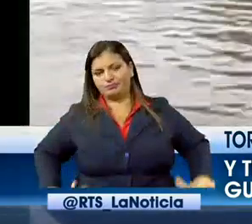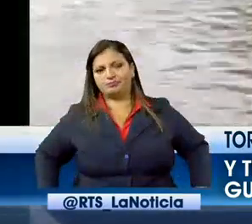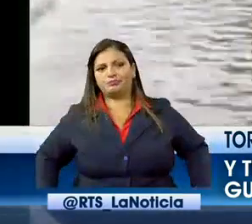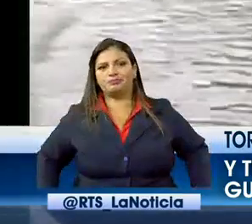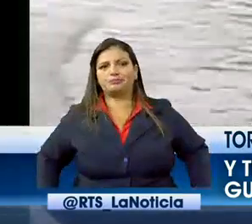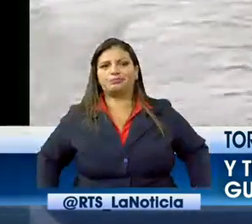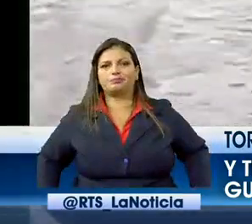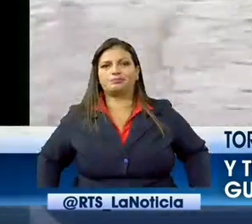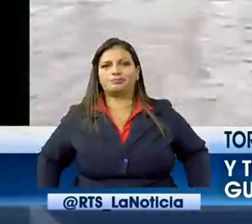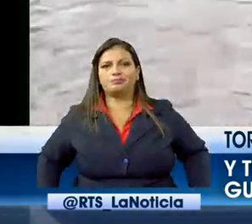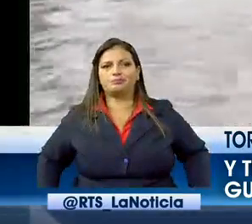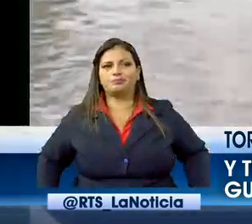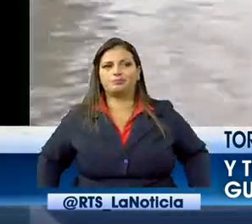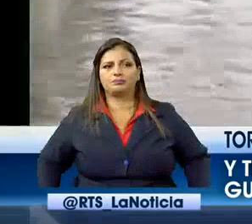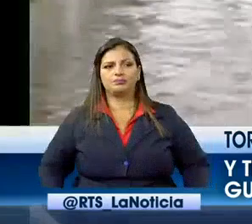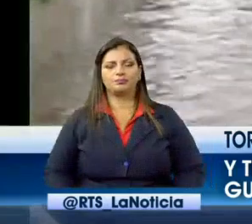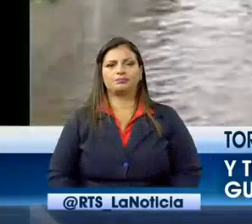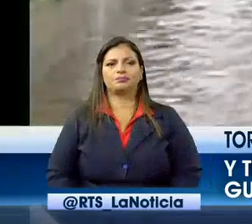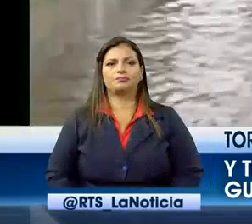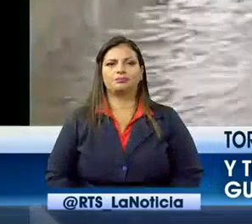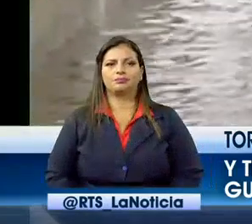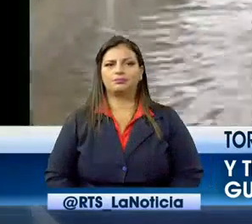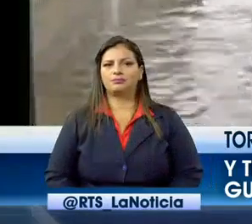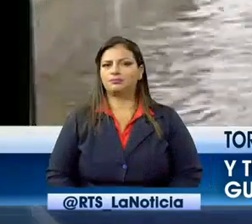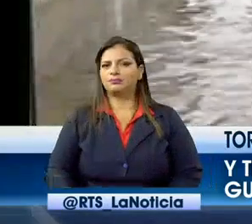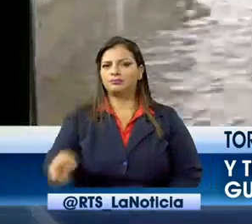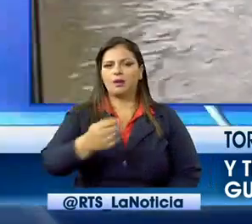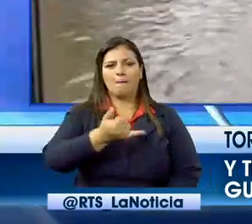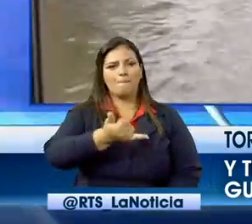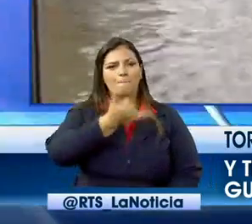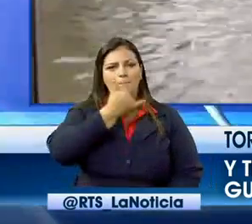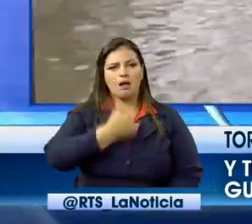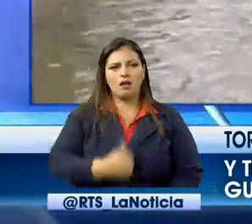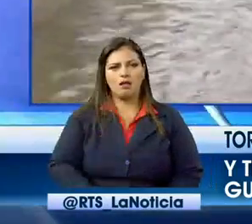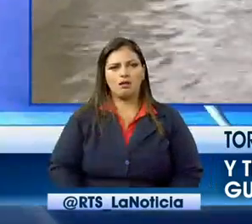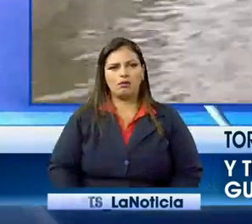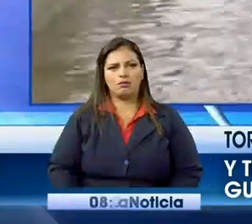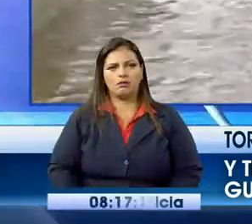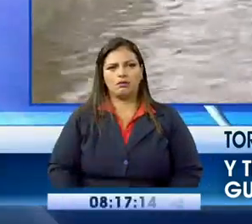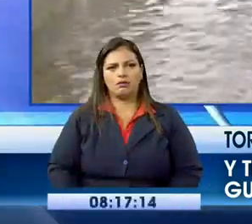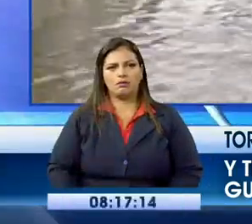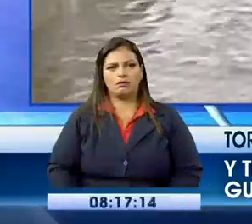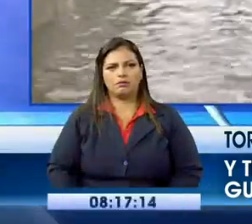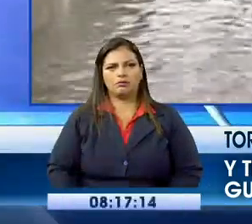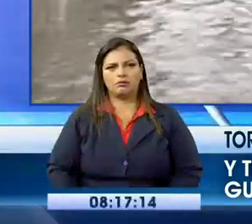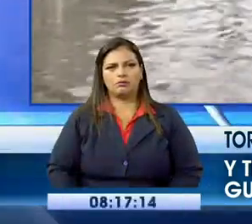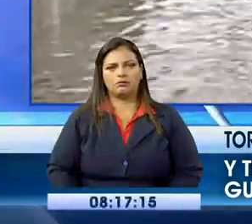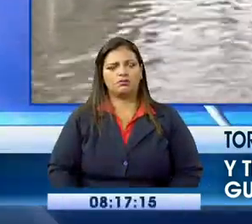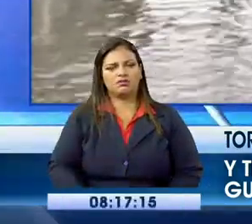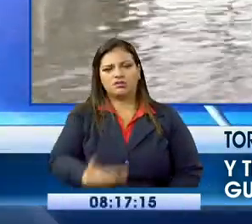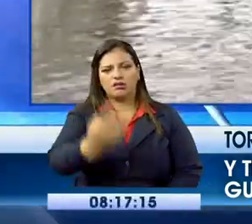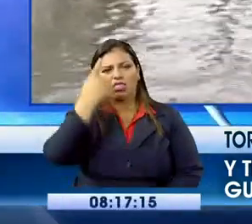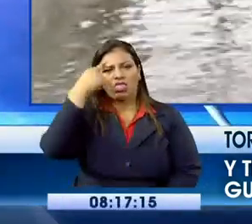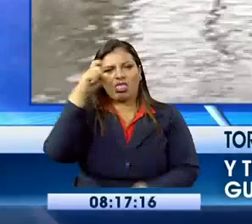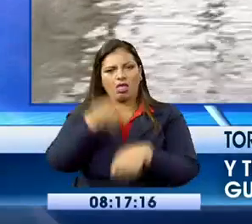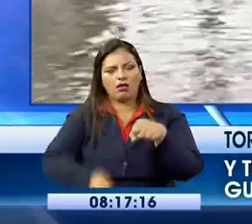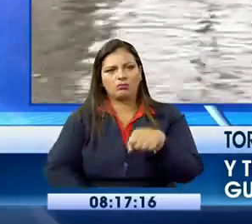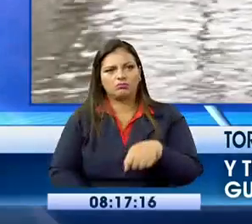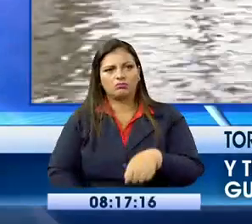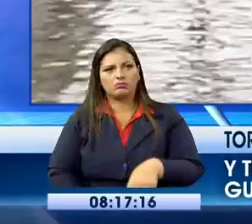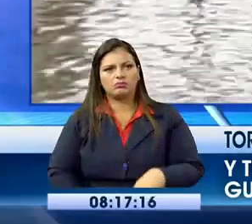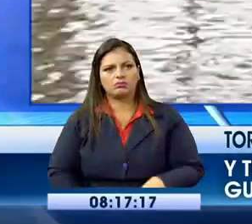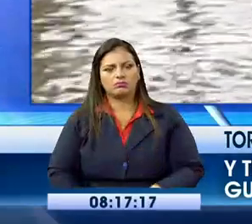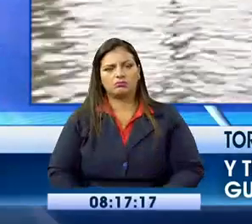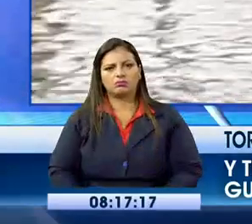no tienen nada. Así es. Es gente con una mente, pero bien. No digo la palabra porque es muy grosero y me vayan a censurar.